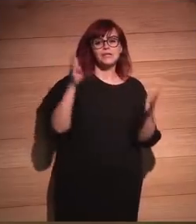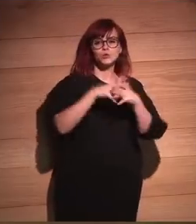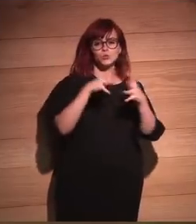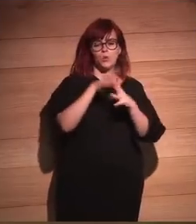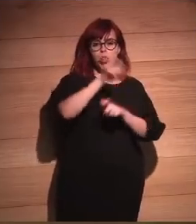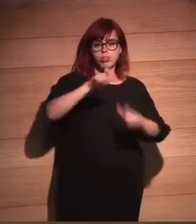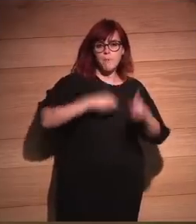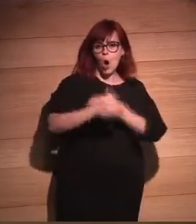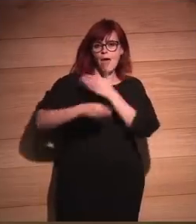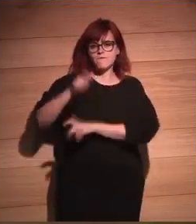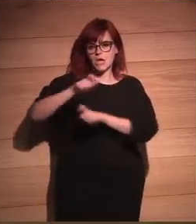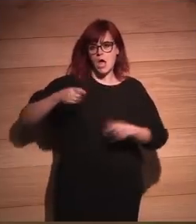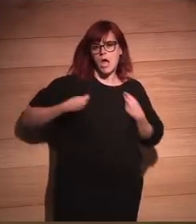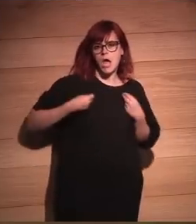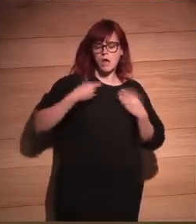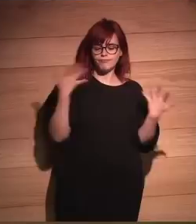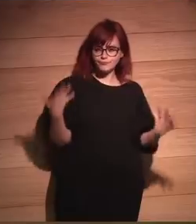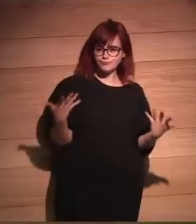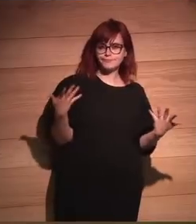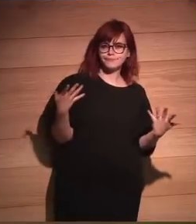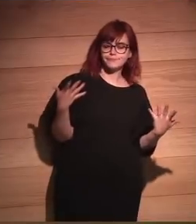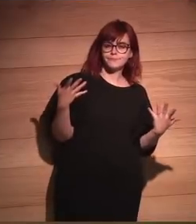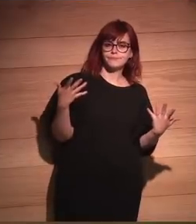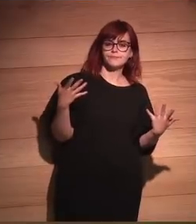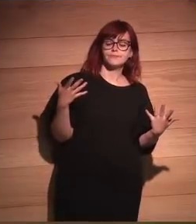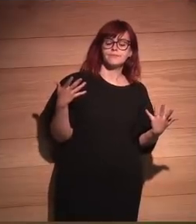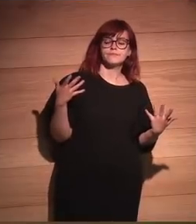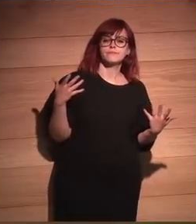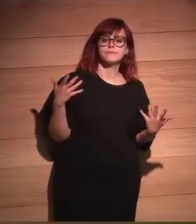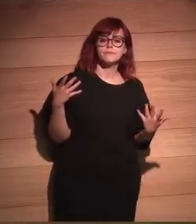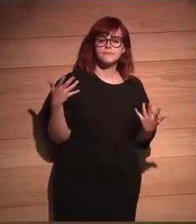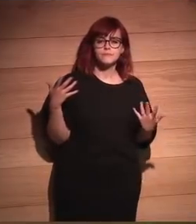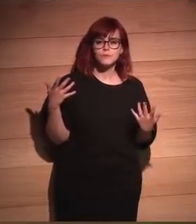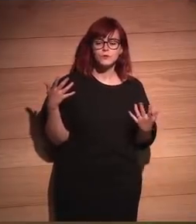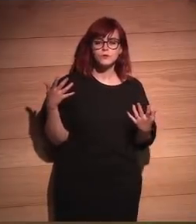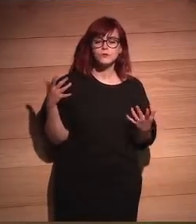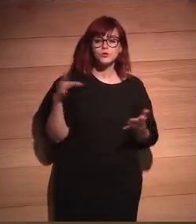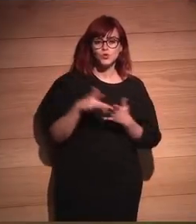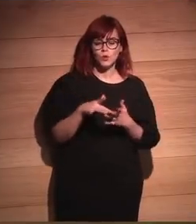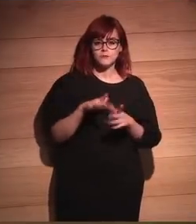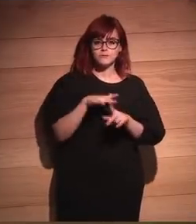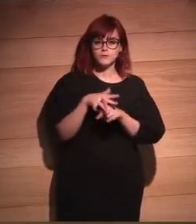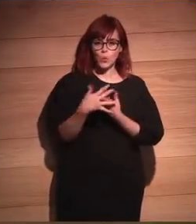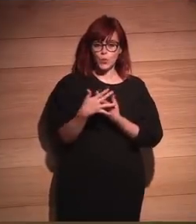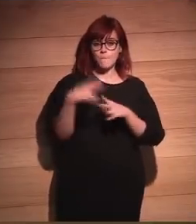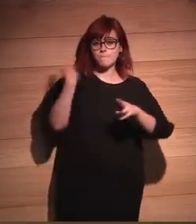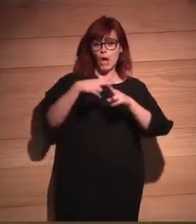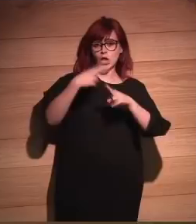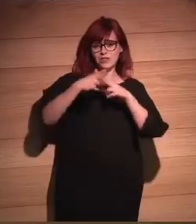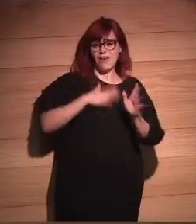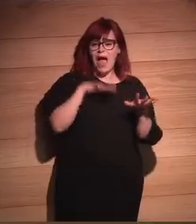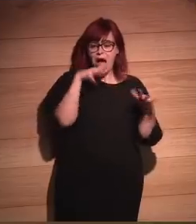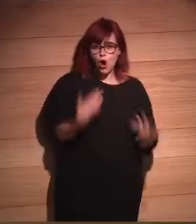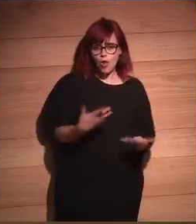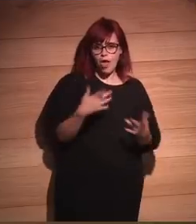estructura demográfica, ¿no? Y que está creando el que la gran fractura política en nuestros días